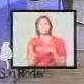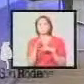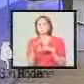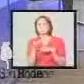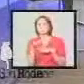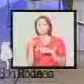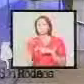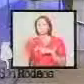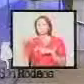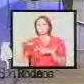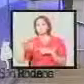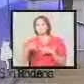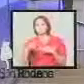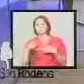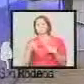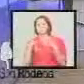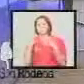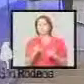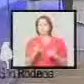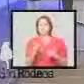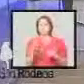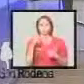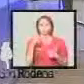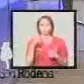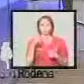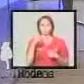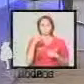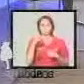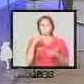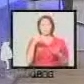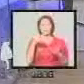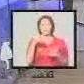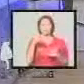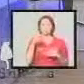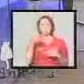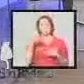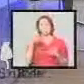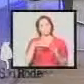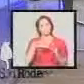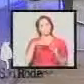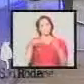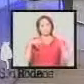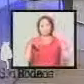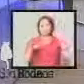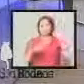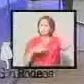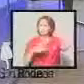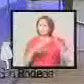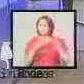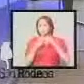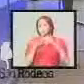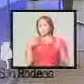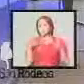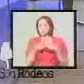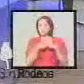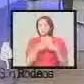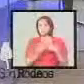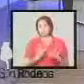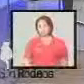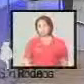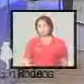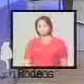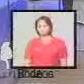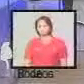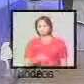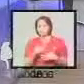2013 otorgamos a más de casi 120 mil personas una solución crediticia, ¿verdad?